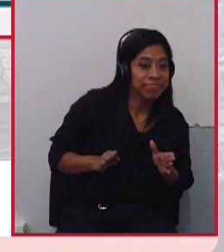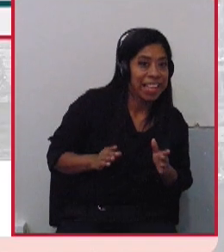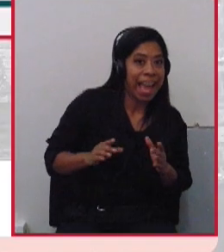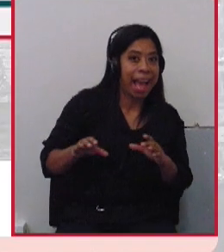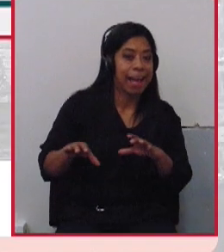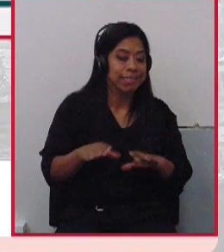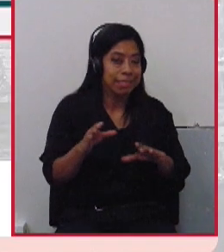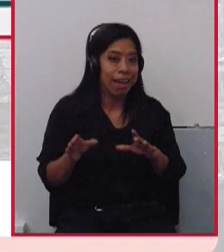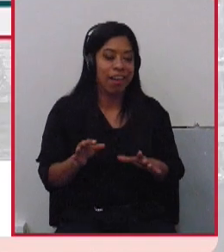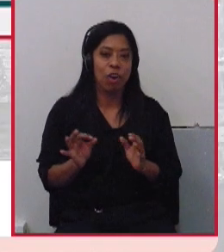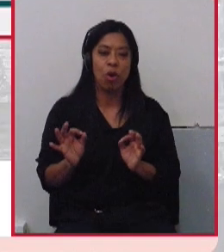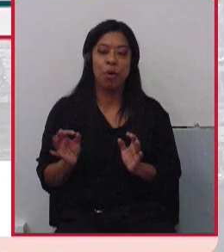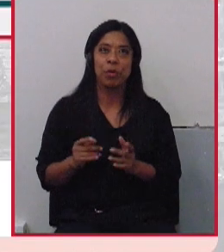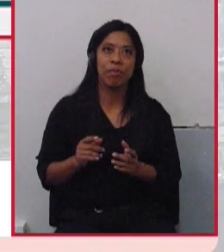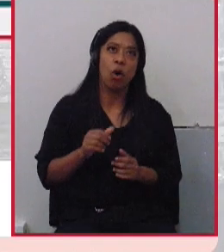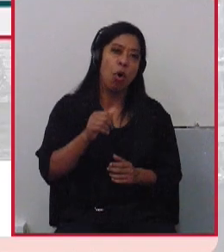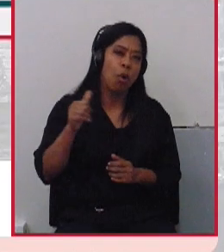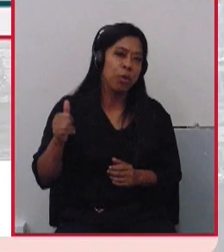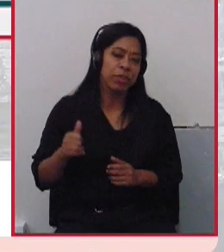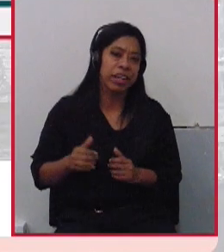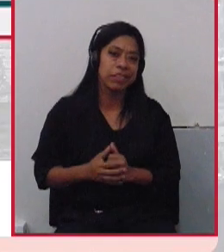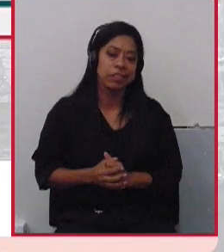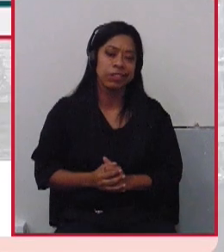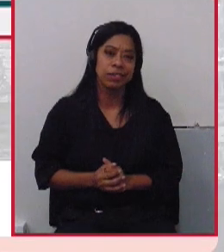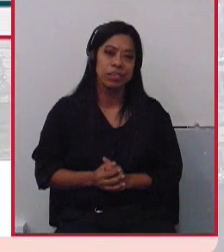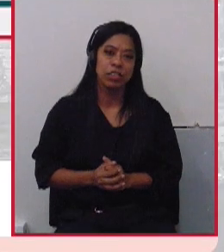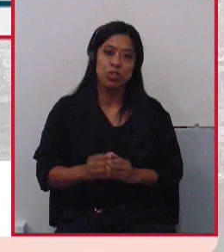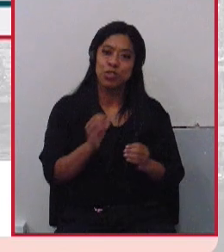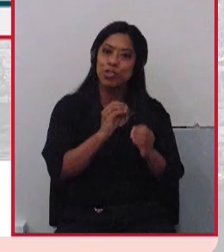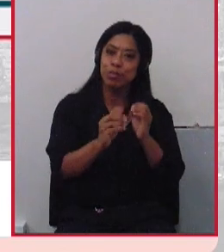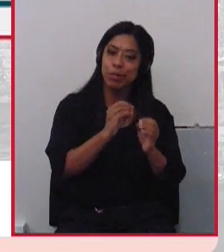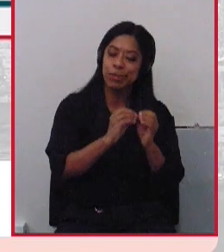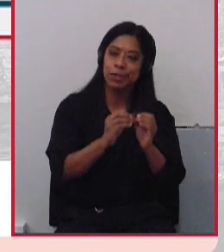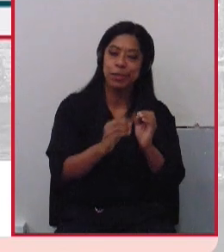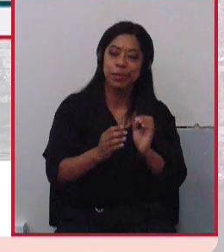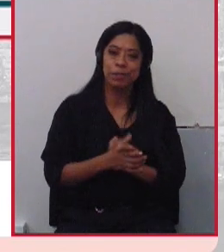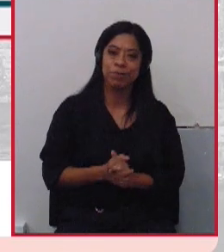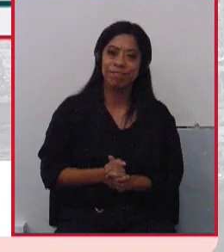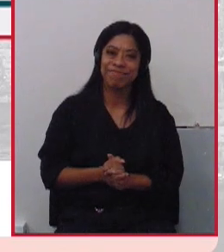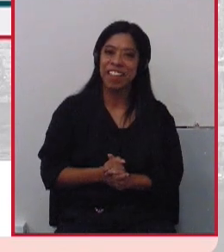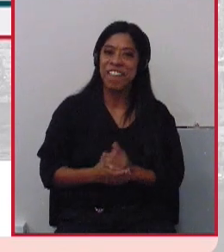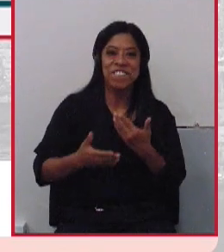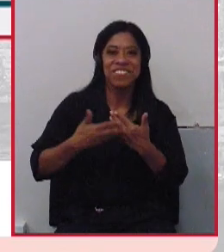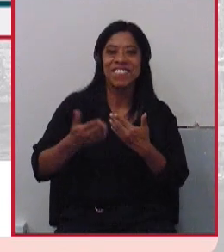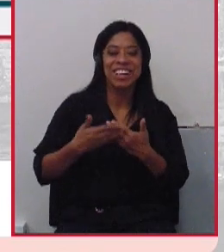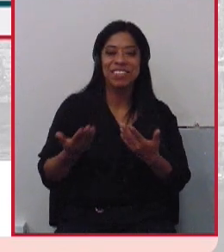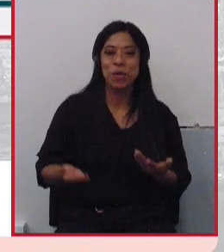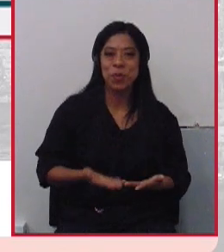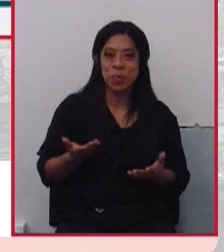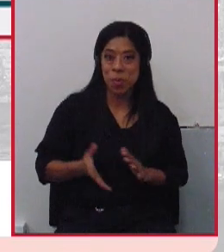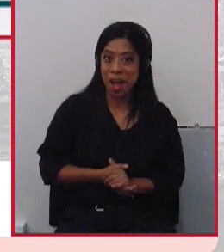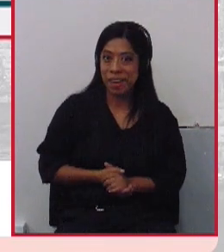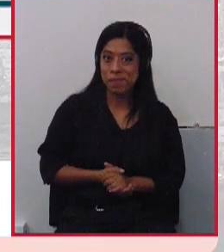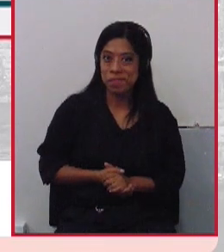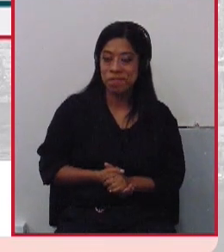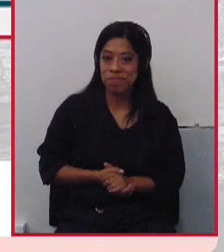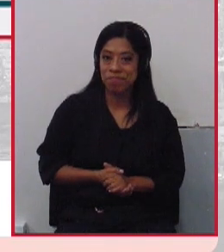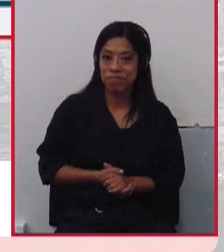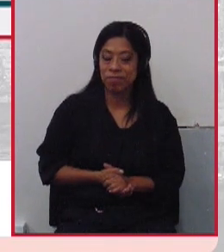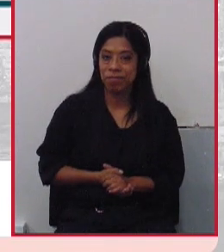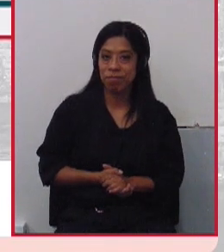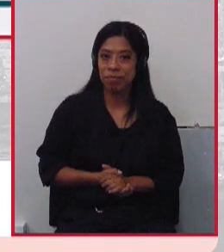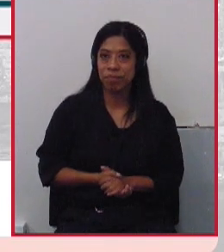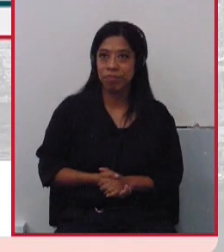otro aspecto, aunque una solución bien sencilla fue en la descarga